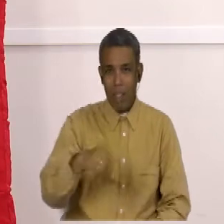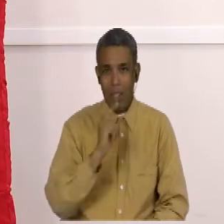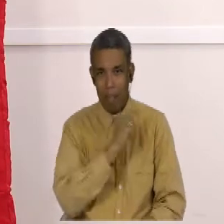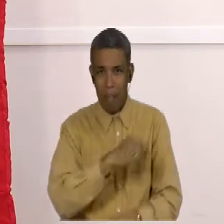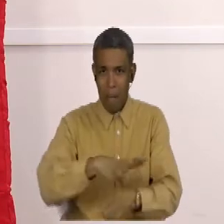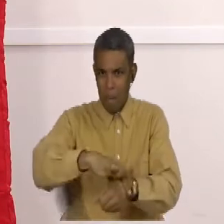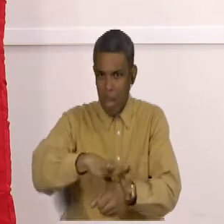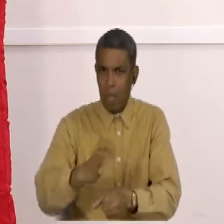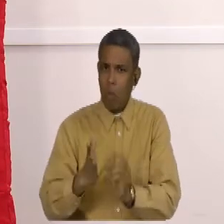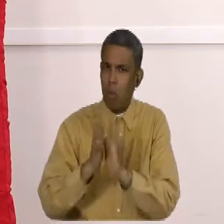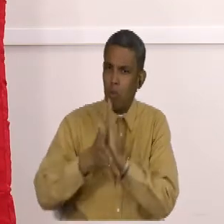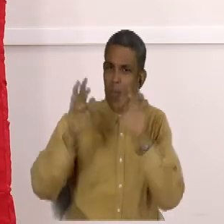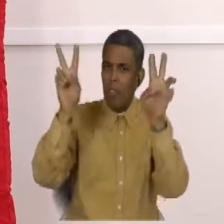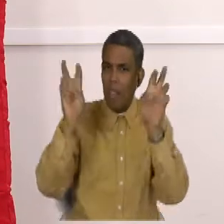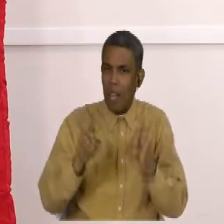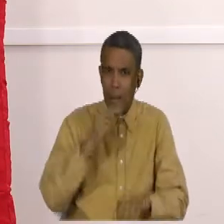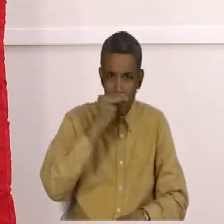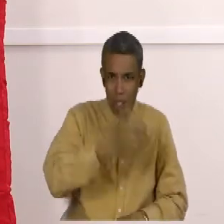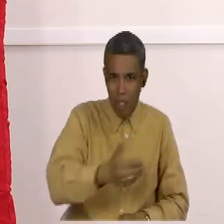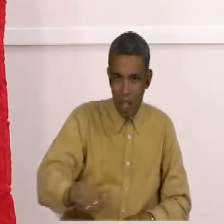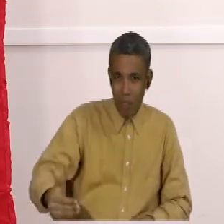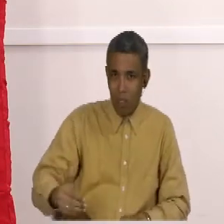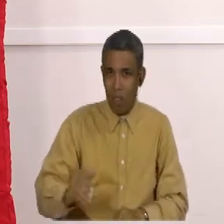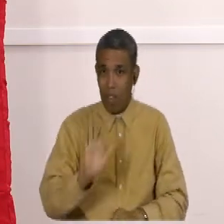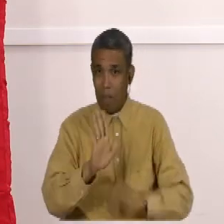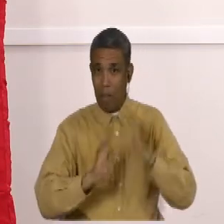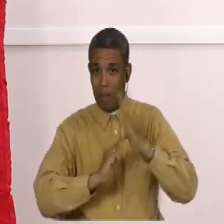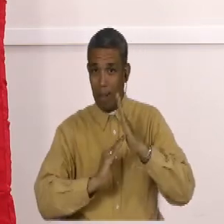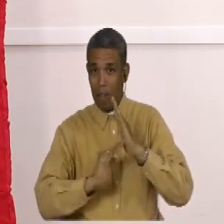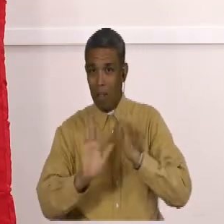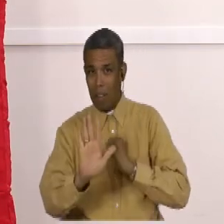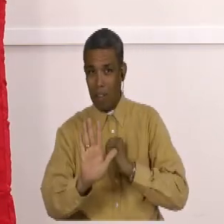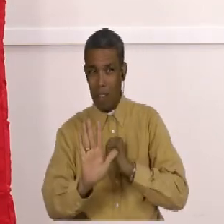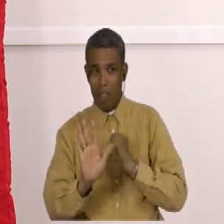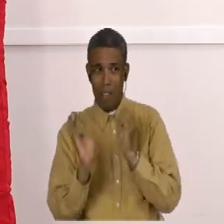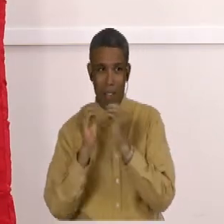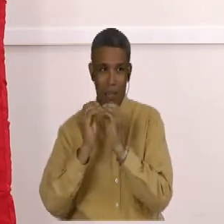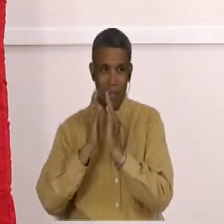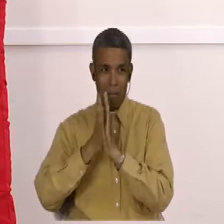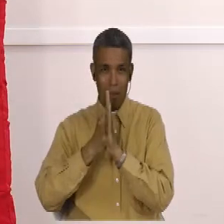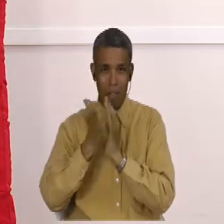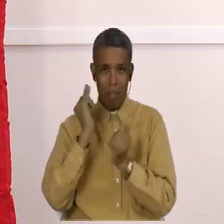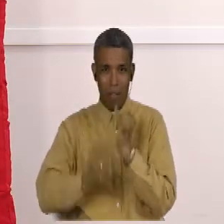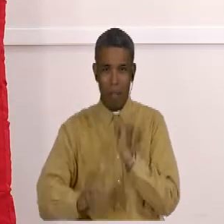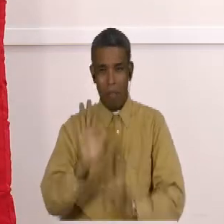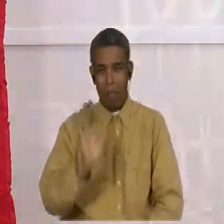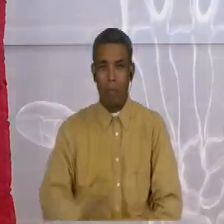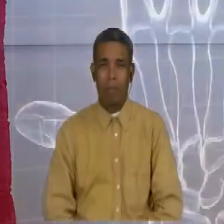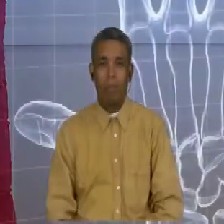hablando sobre temas de pediatría. Vamos a una segunda pausa comercial y regresamos para despedir el programa.